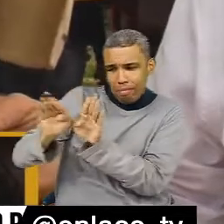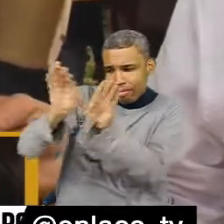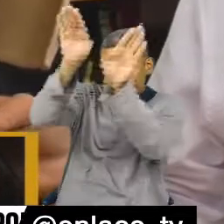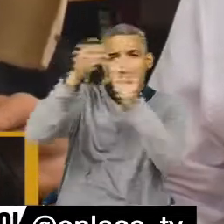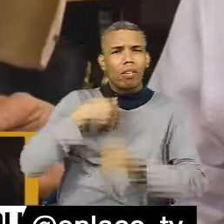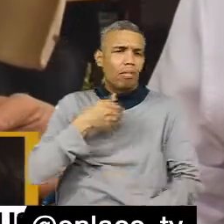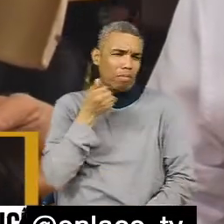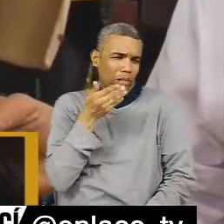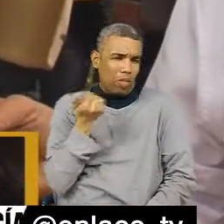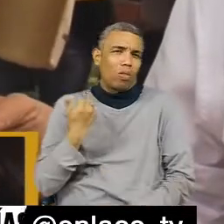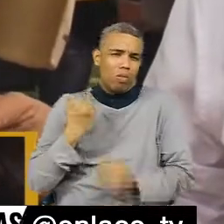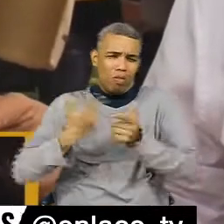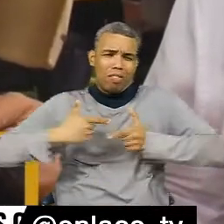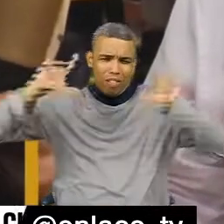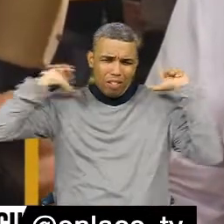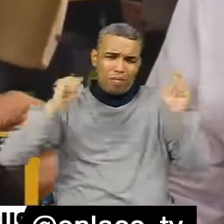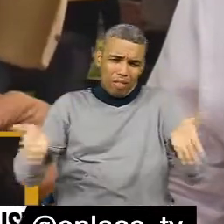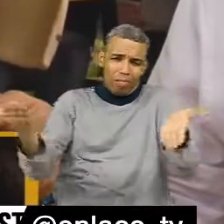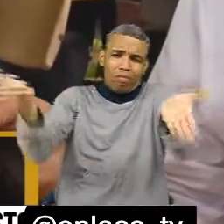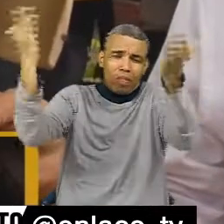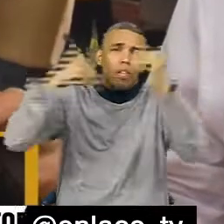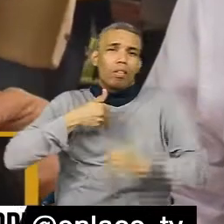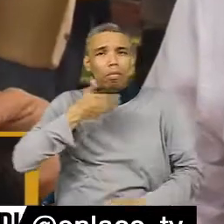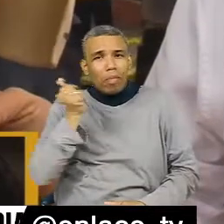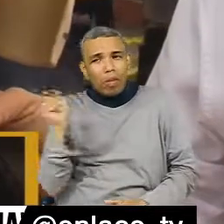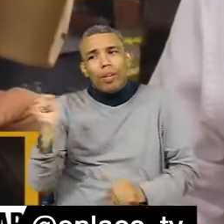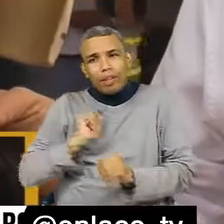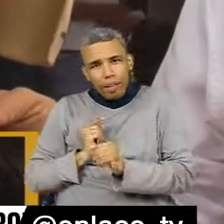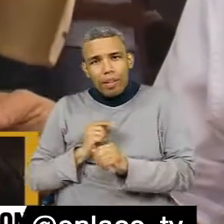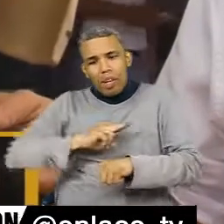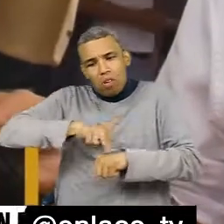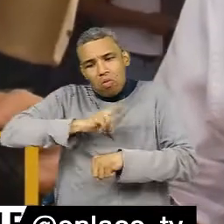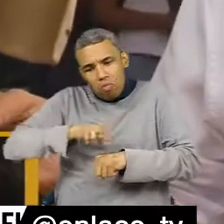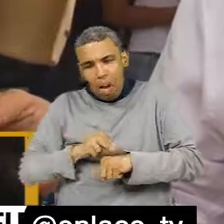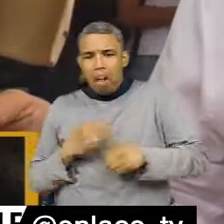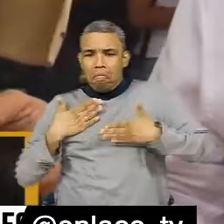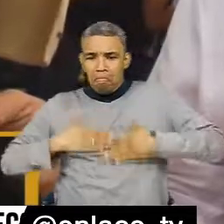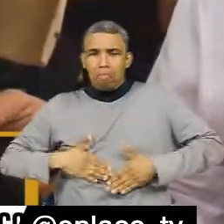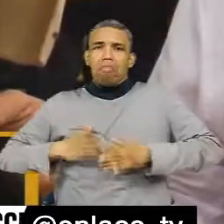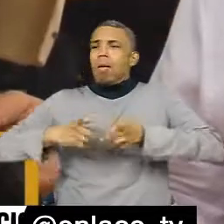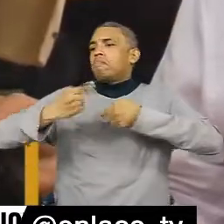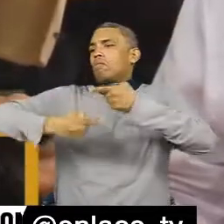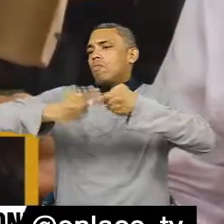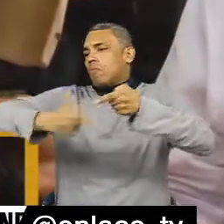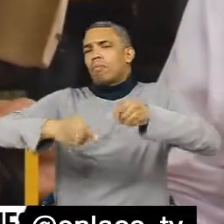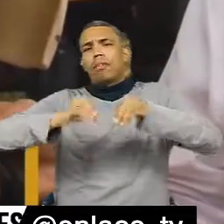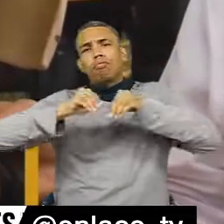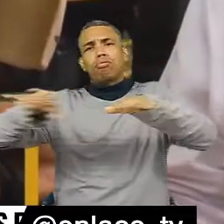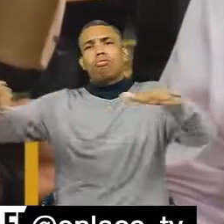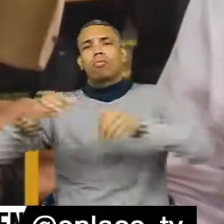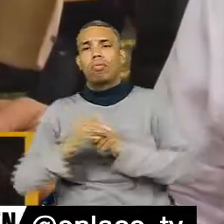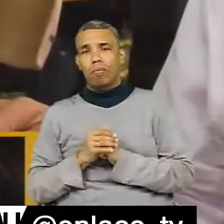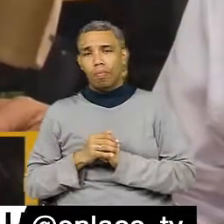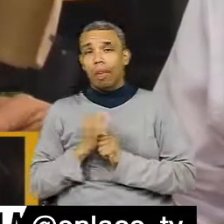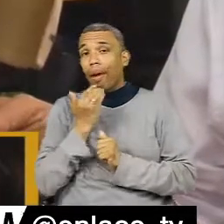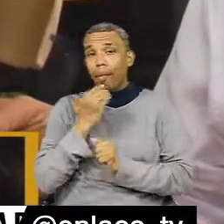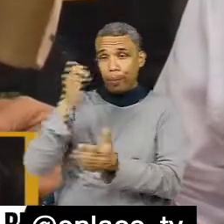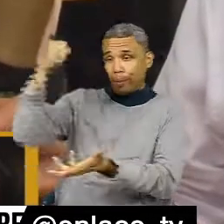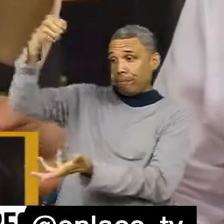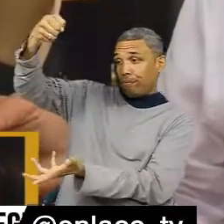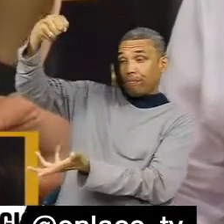tenemos como mascotas, les estamos dañando el ciclo de reproducción a esas especies, por lo que ellos en el cautiverio pues prácticamente no se reproducen